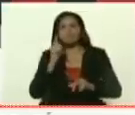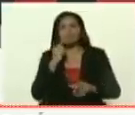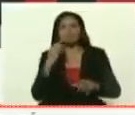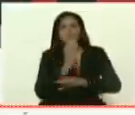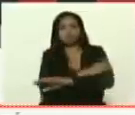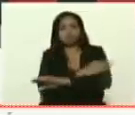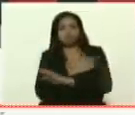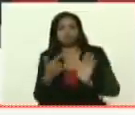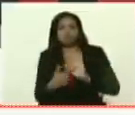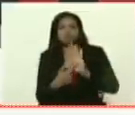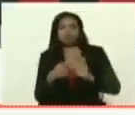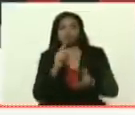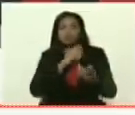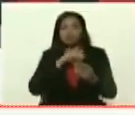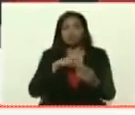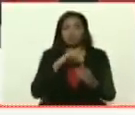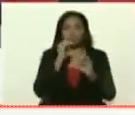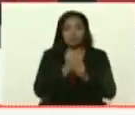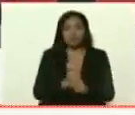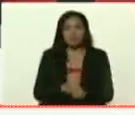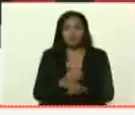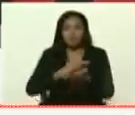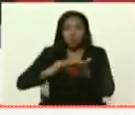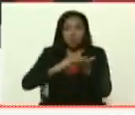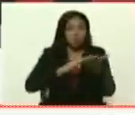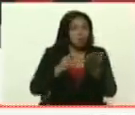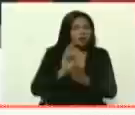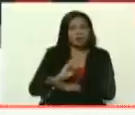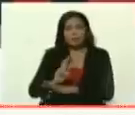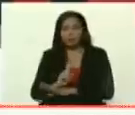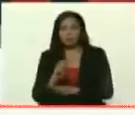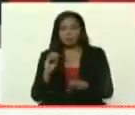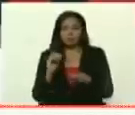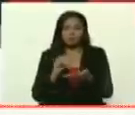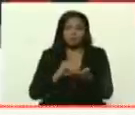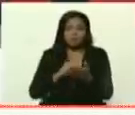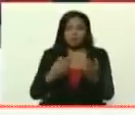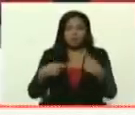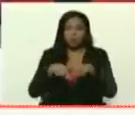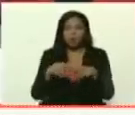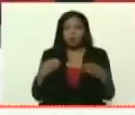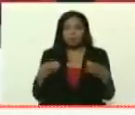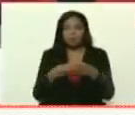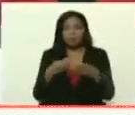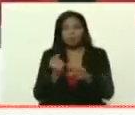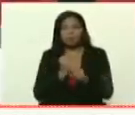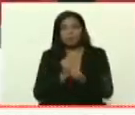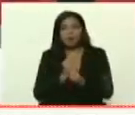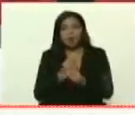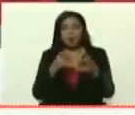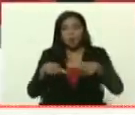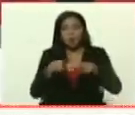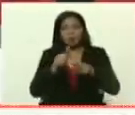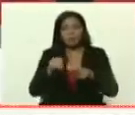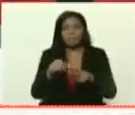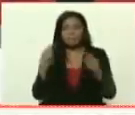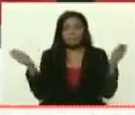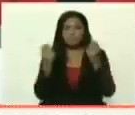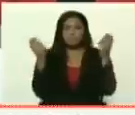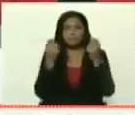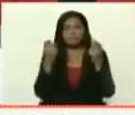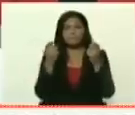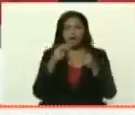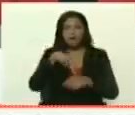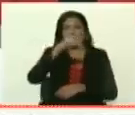oposición. Esperemos que corrijan rápidamente y la mesa de diálogo en Barbados, auspiciada por Noruega,